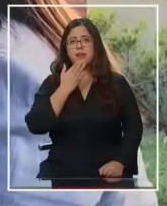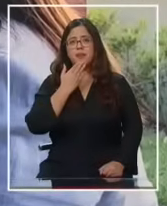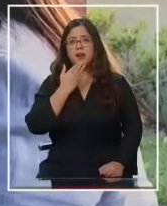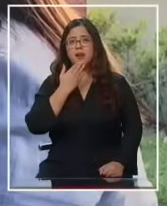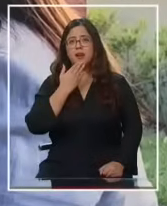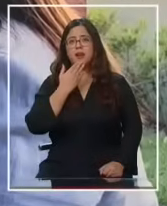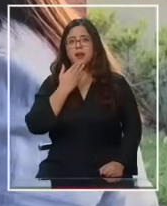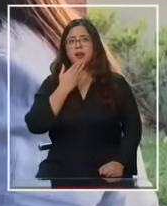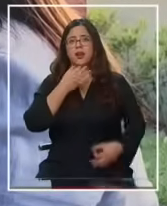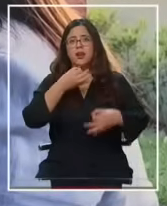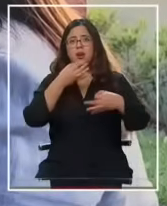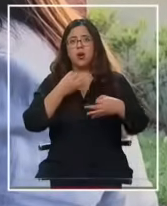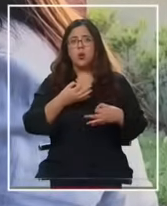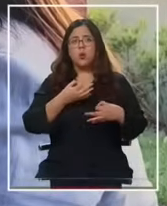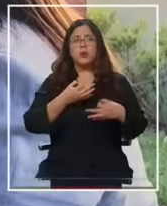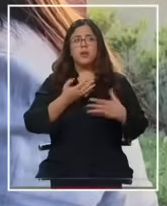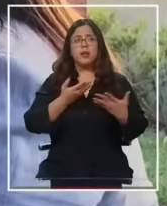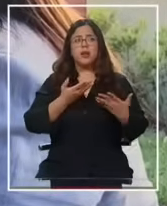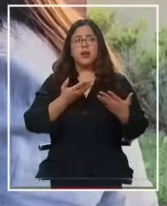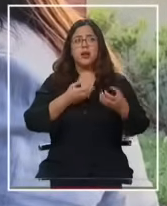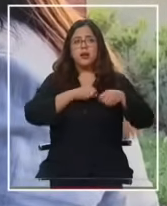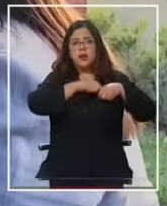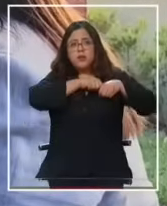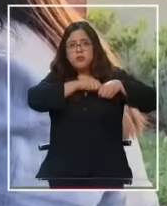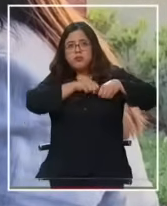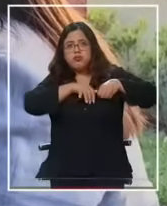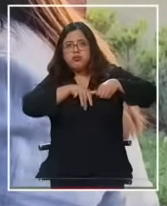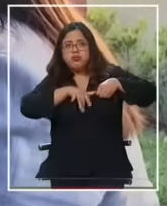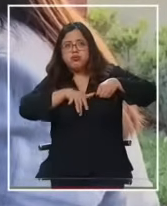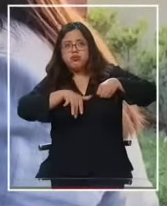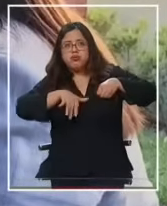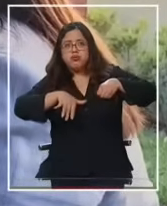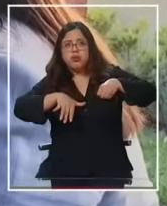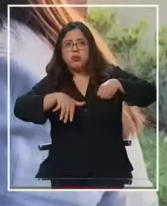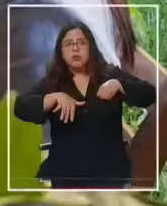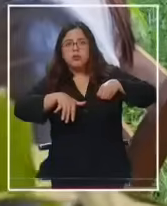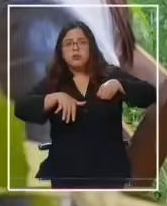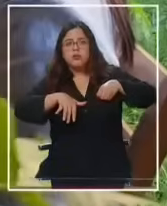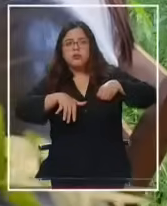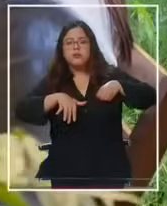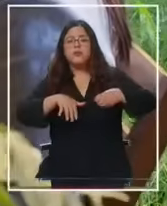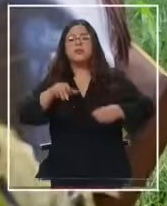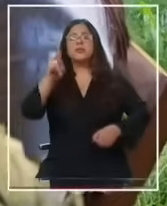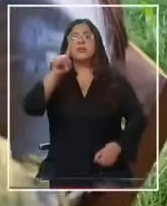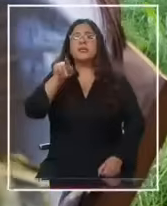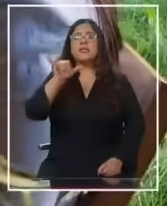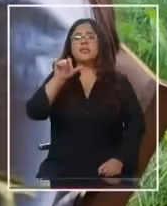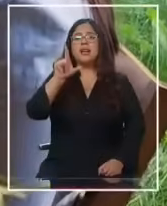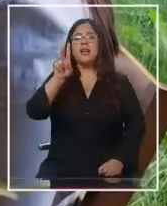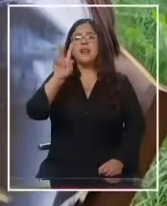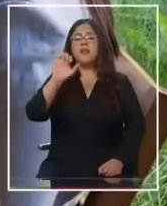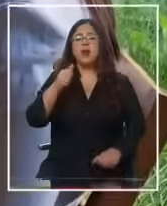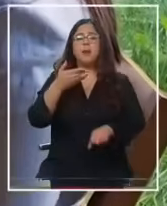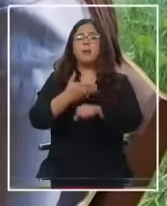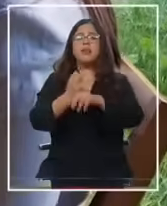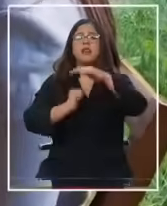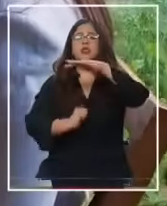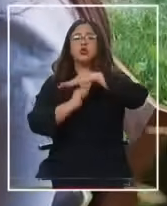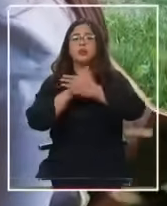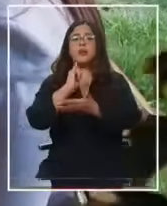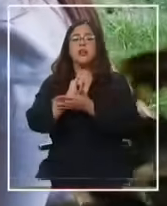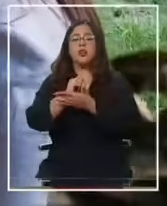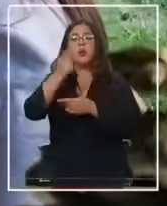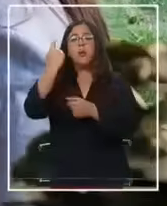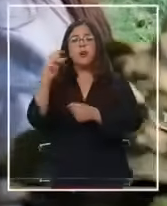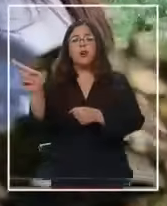avanzando por uno de los ductos de la mama. Silvia apeló a la superintendencia, pero la resolución